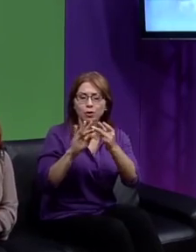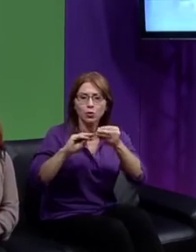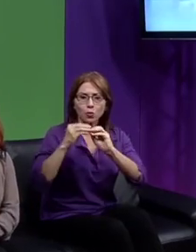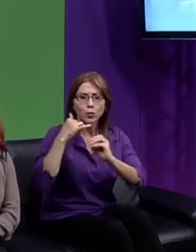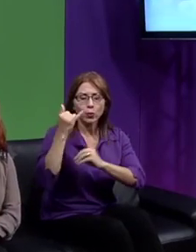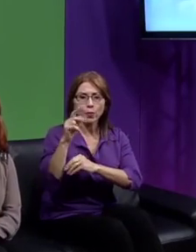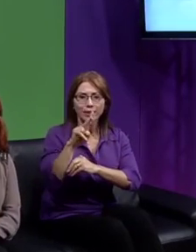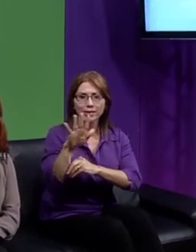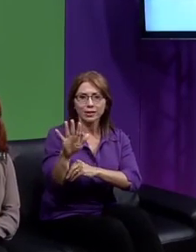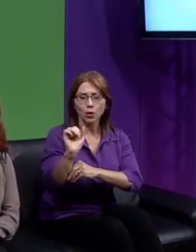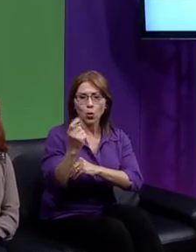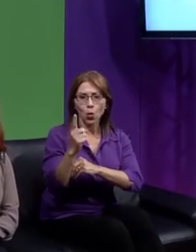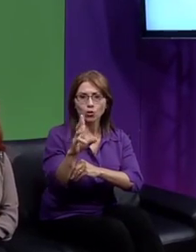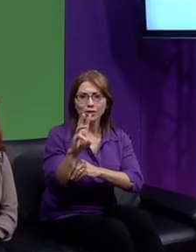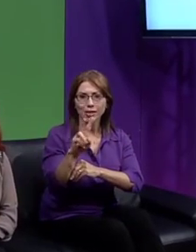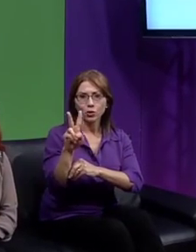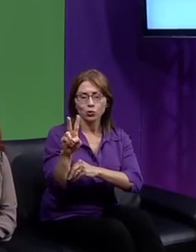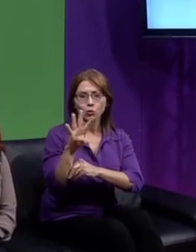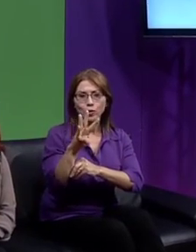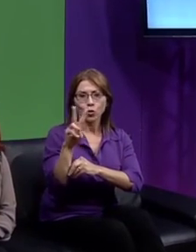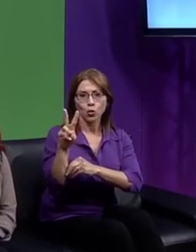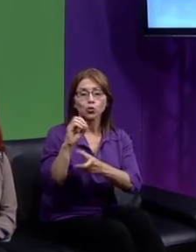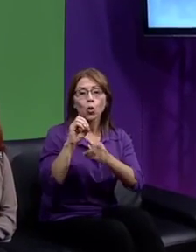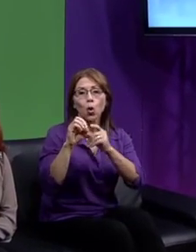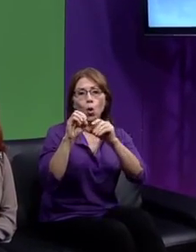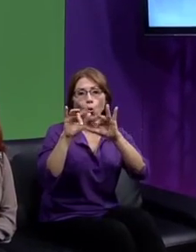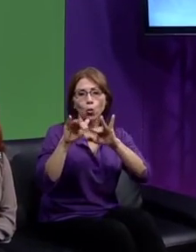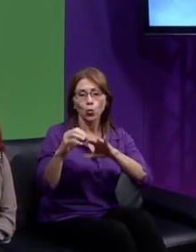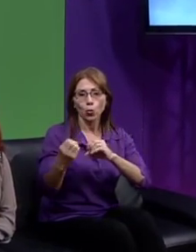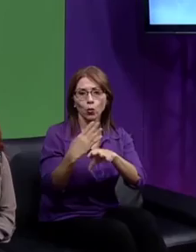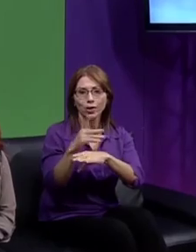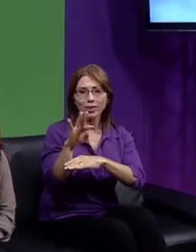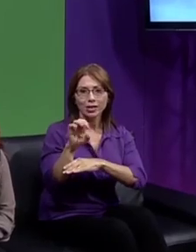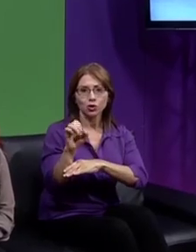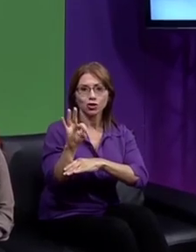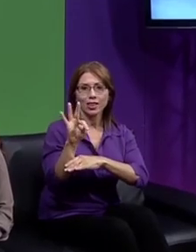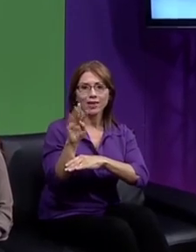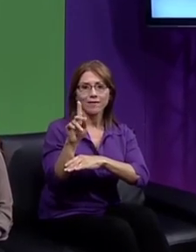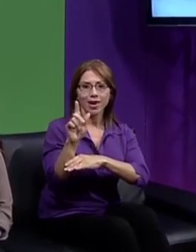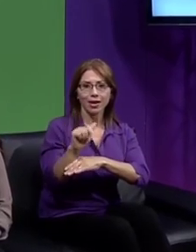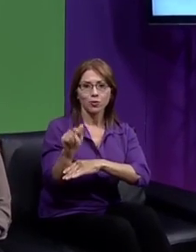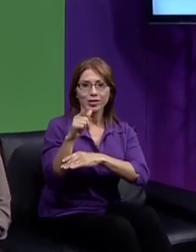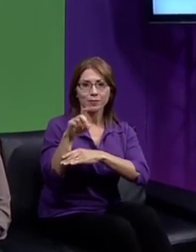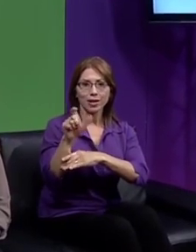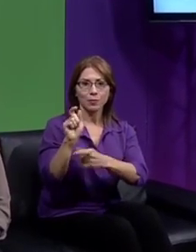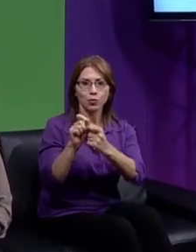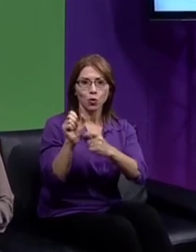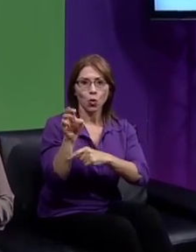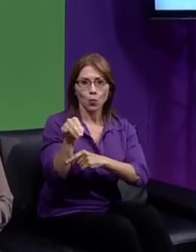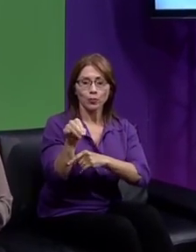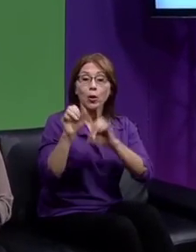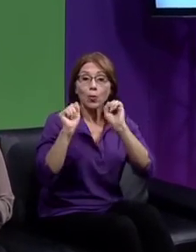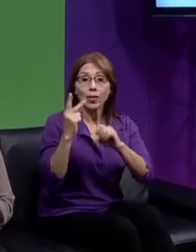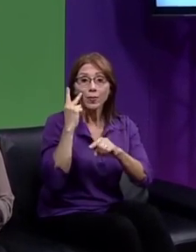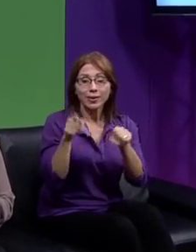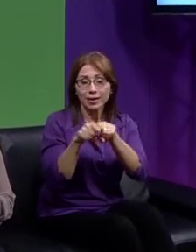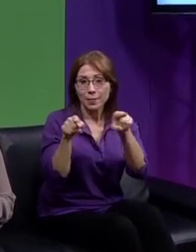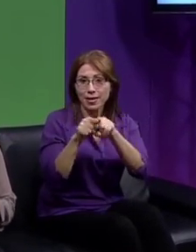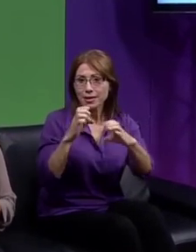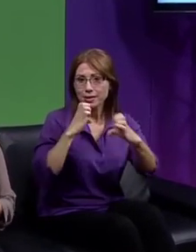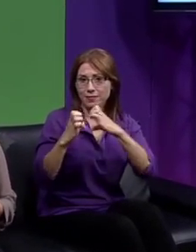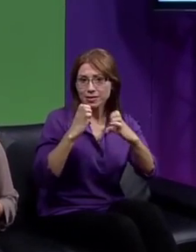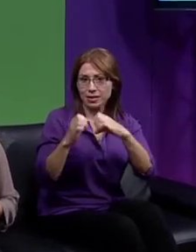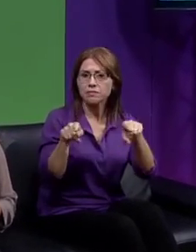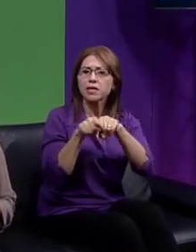2511-6242 o escribiendo a nexostv.com. Puede repasar también